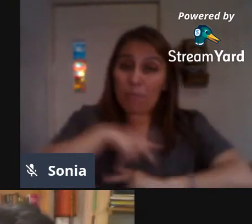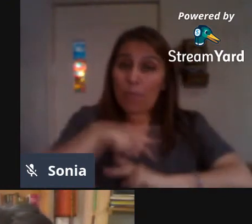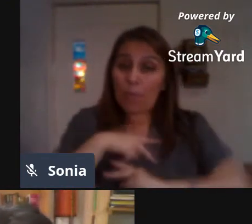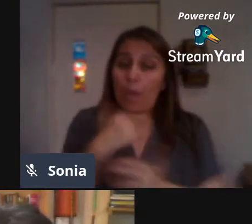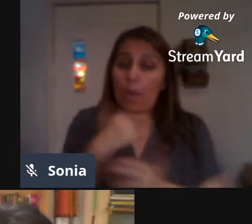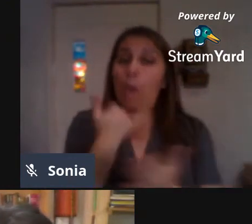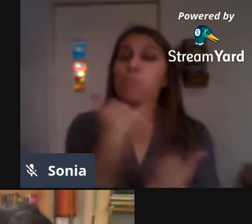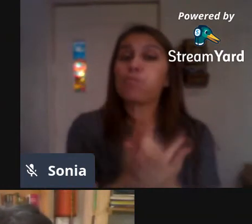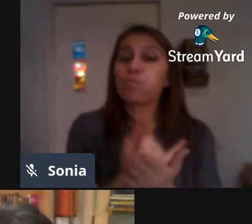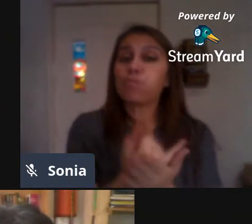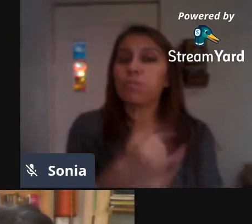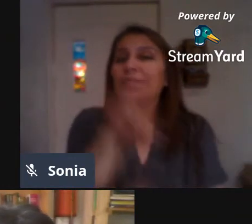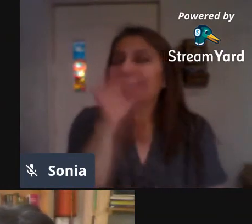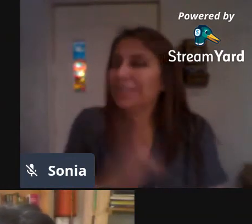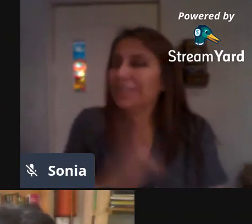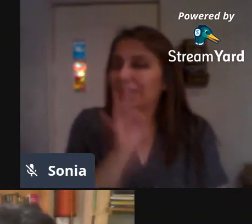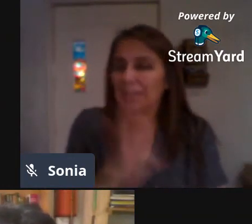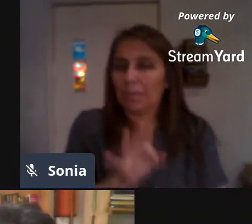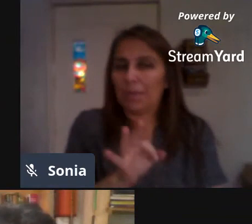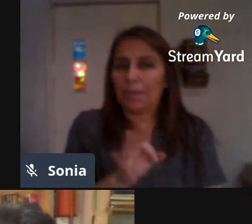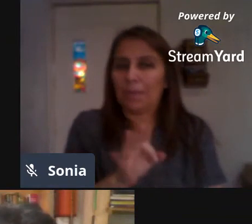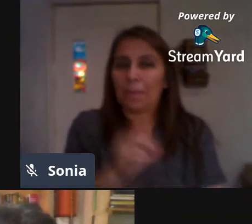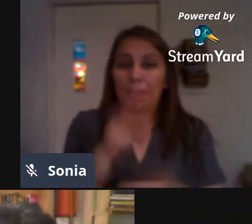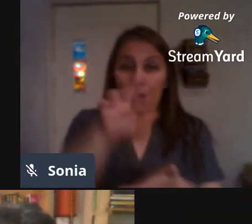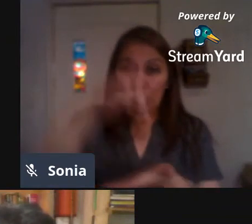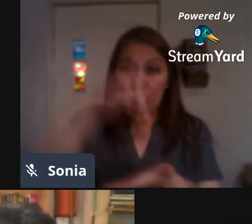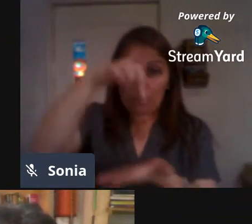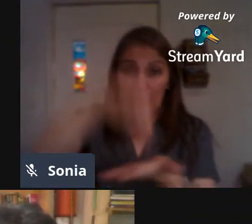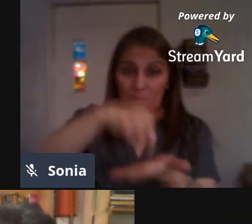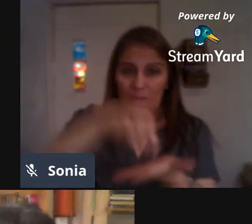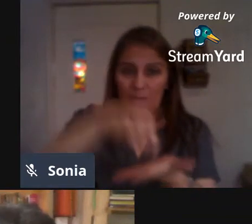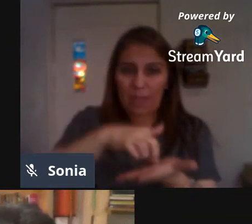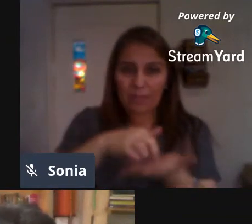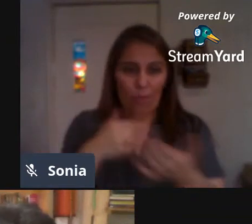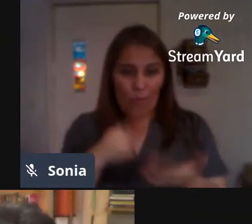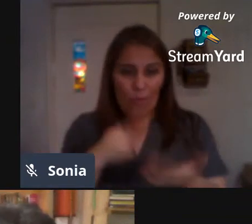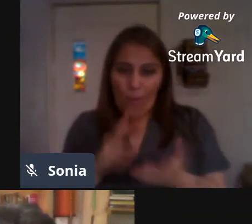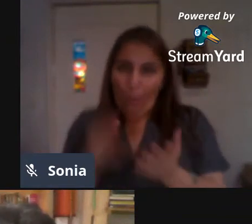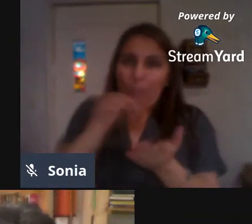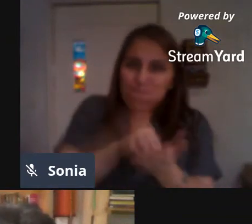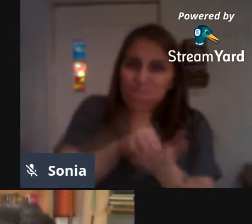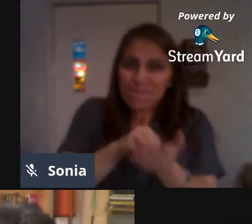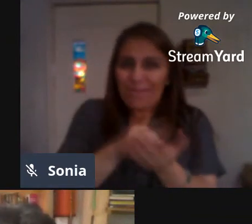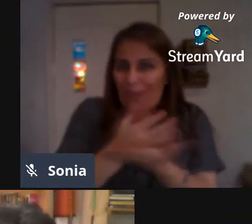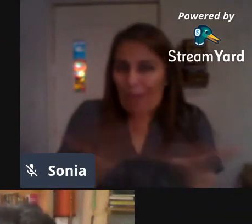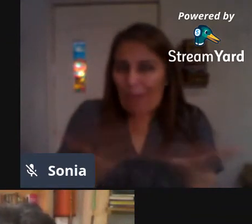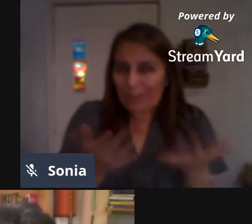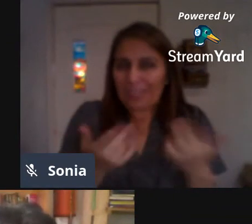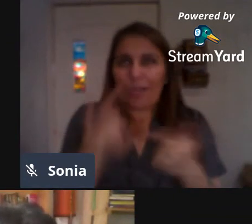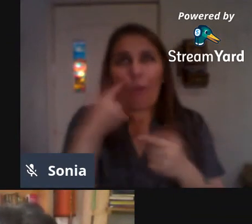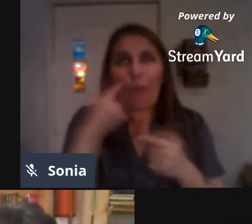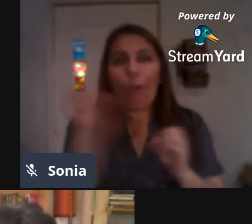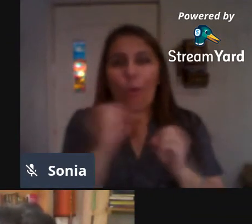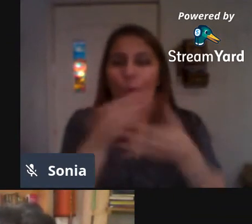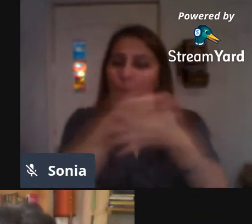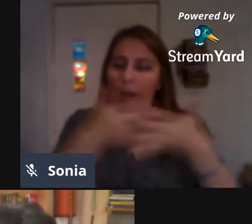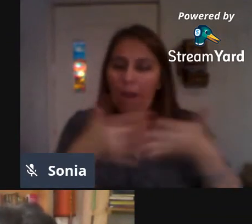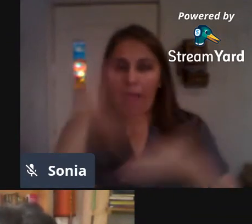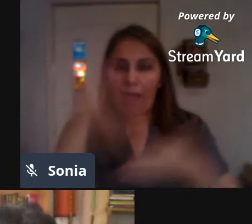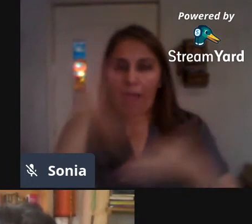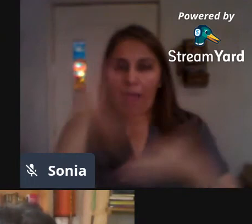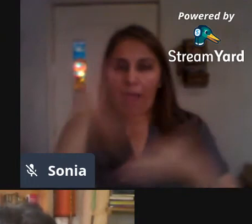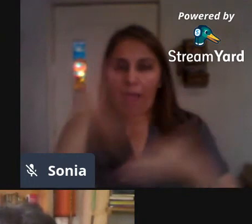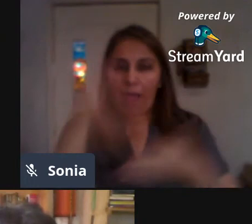de uno de los personajes o incluso cuando estás haciendo un texto académico eso es justamente suele suceder tus pensamientos